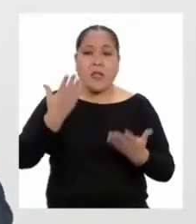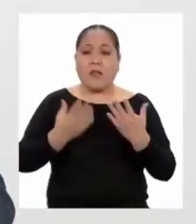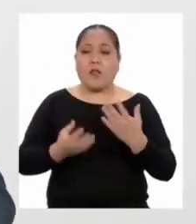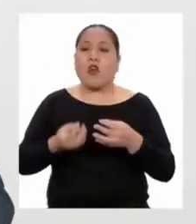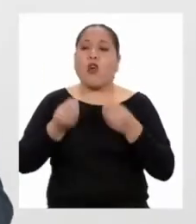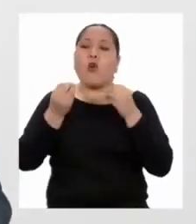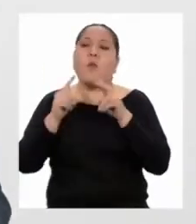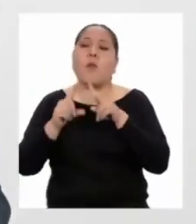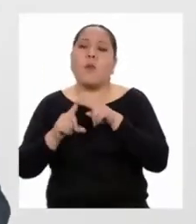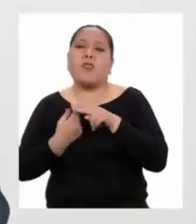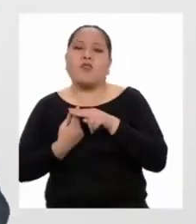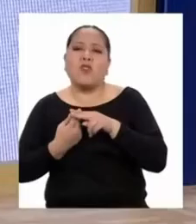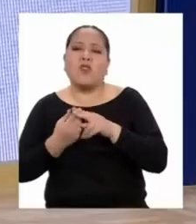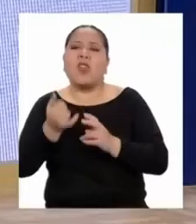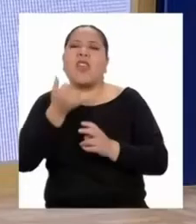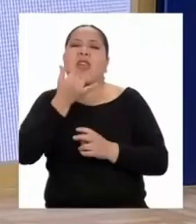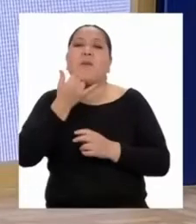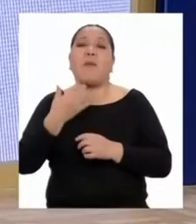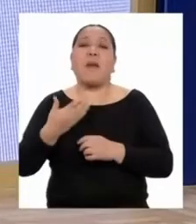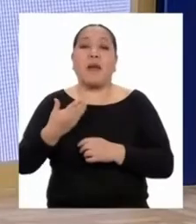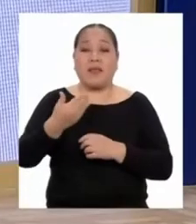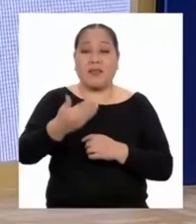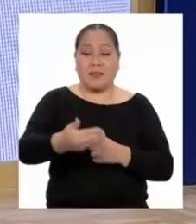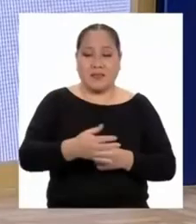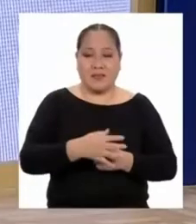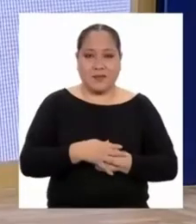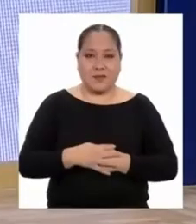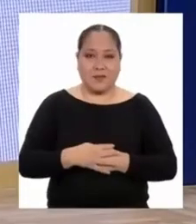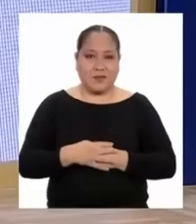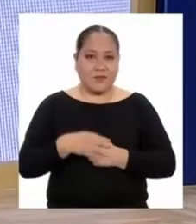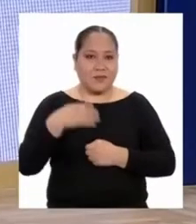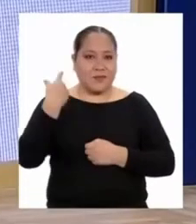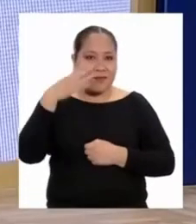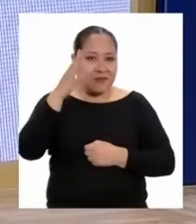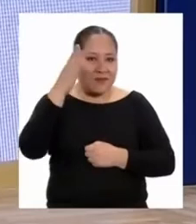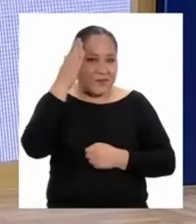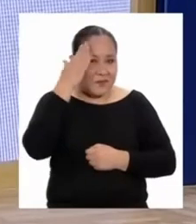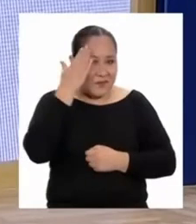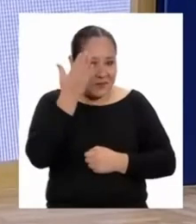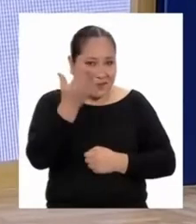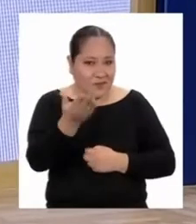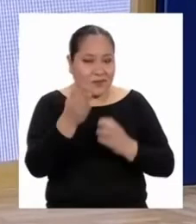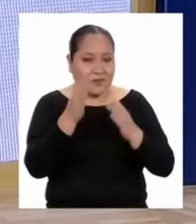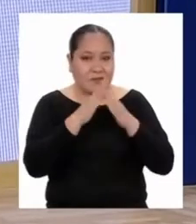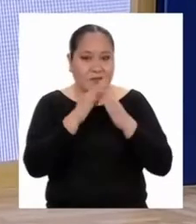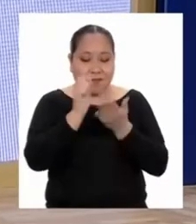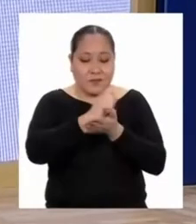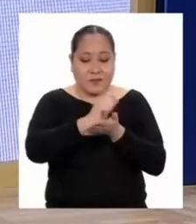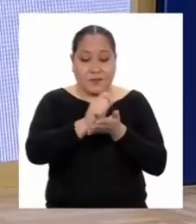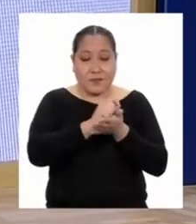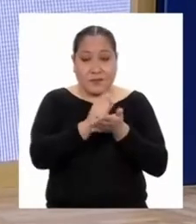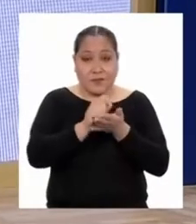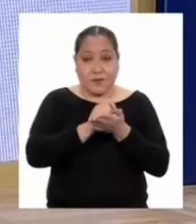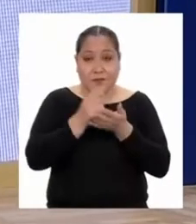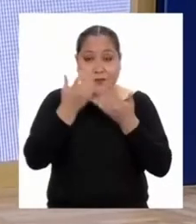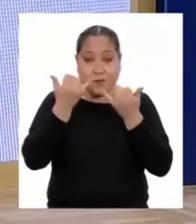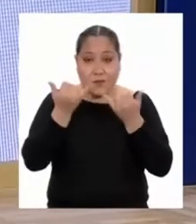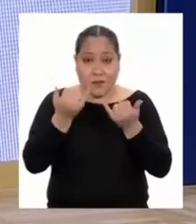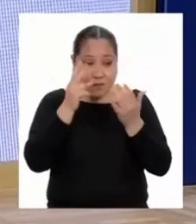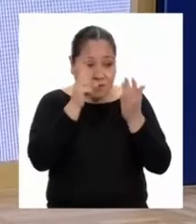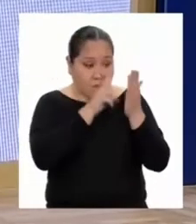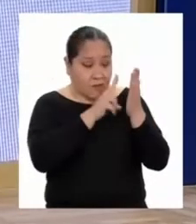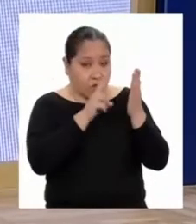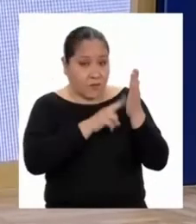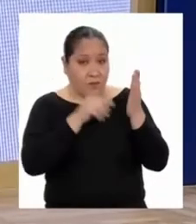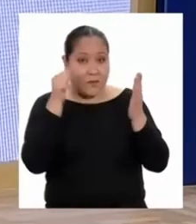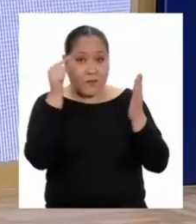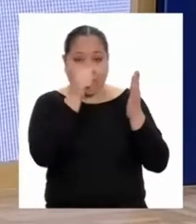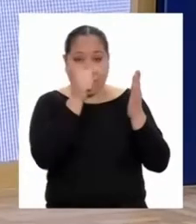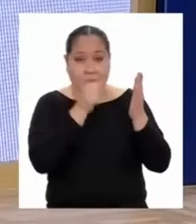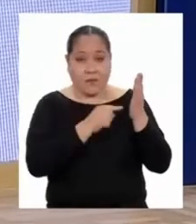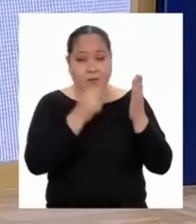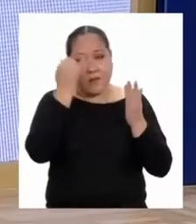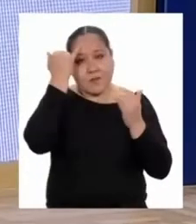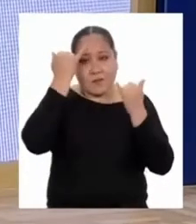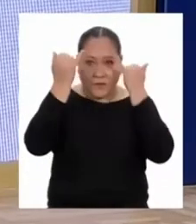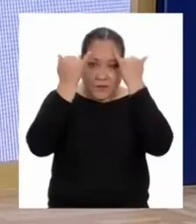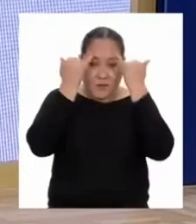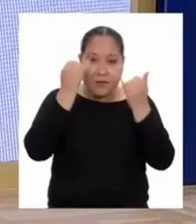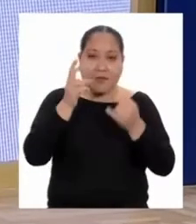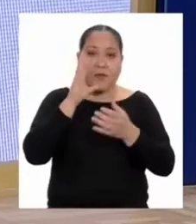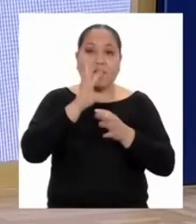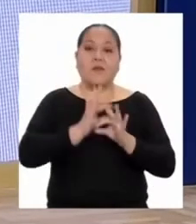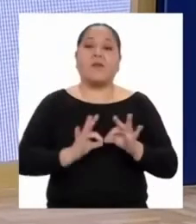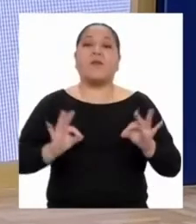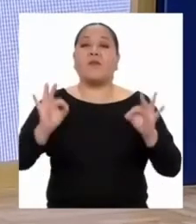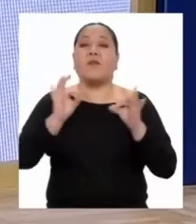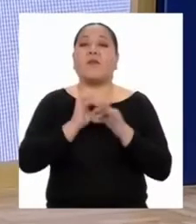causas y consecuencias. Ya saben en casa, hagan anotaciones sobre lo leído. Estas ideas son muy valiosas para